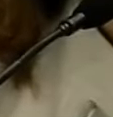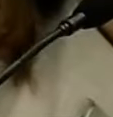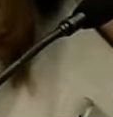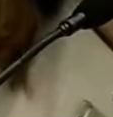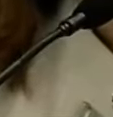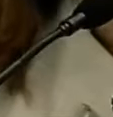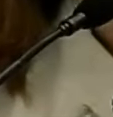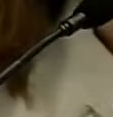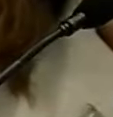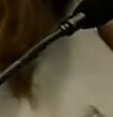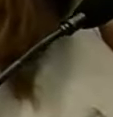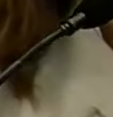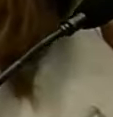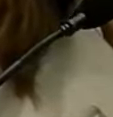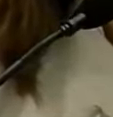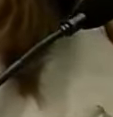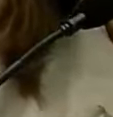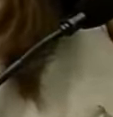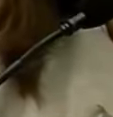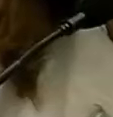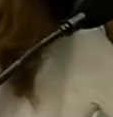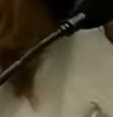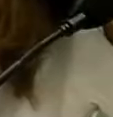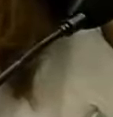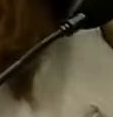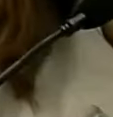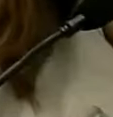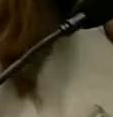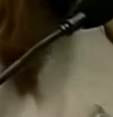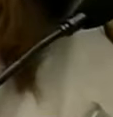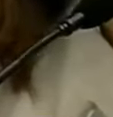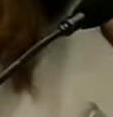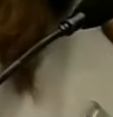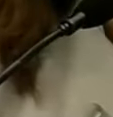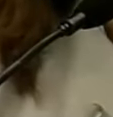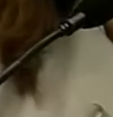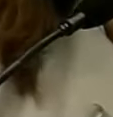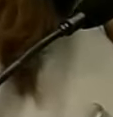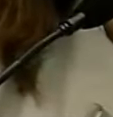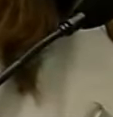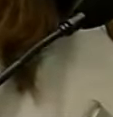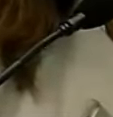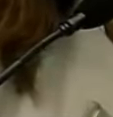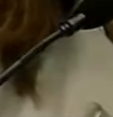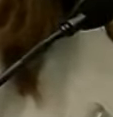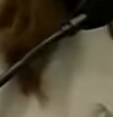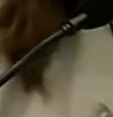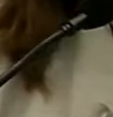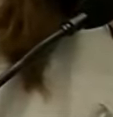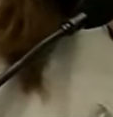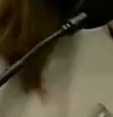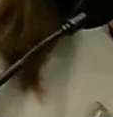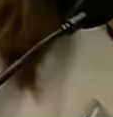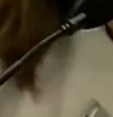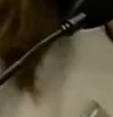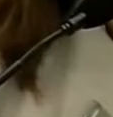con acciones narcoterroristas, atacando a ciudadanos que están cumpliendo su